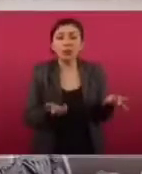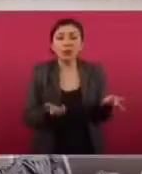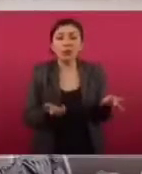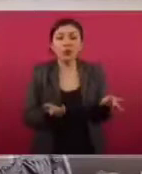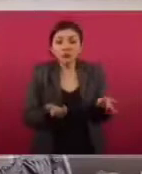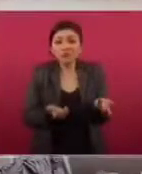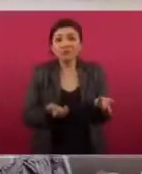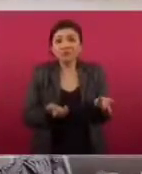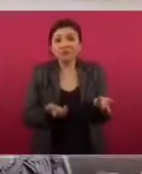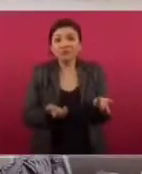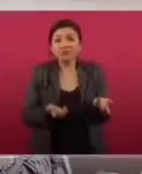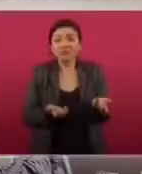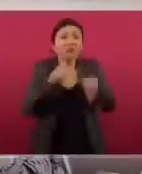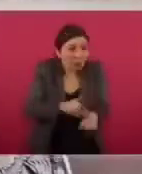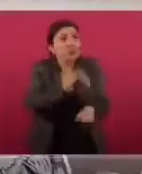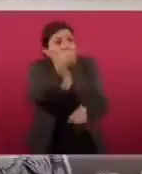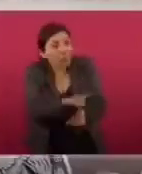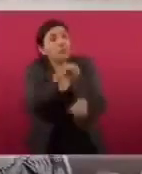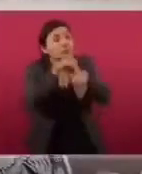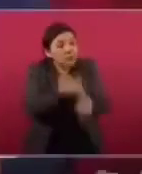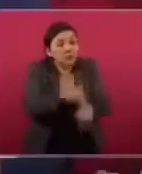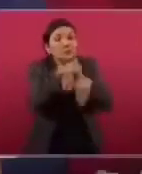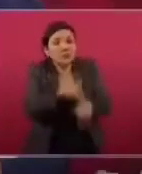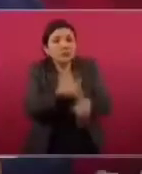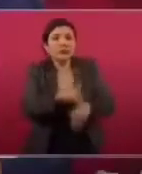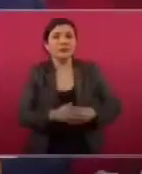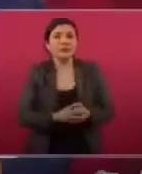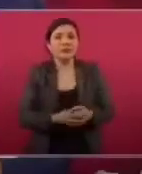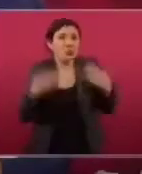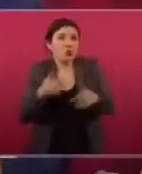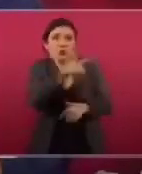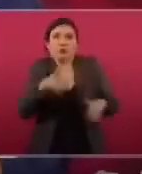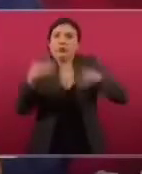Sí, señor. Lo que usted diga, señor. Y ya se enojó el señor.